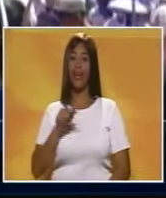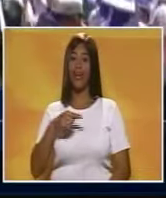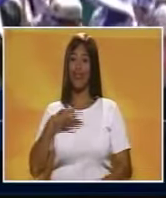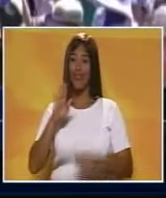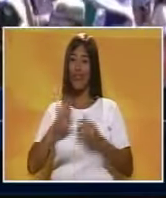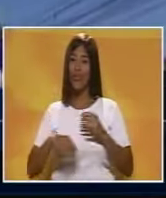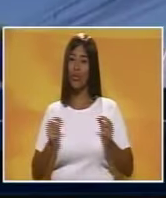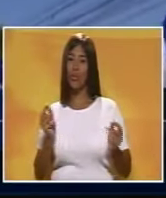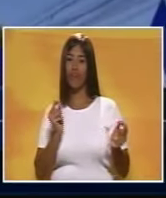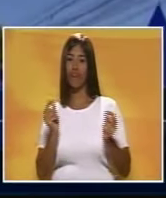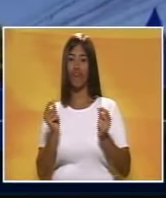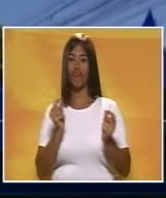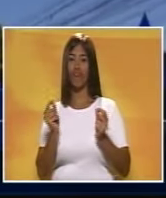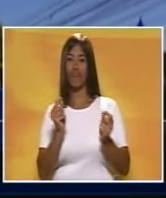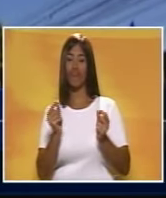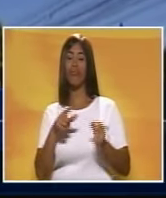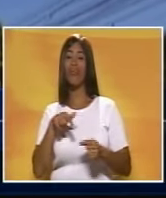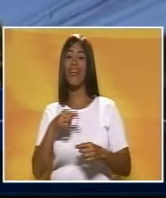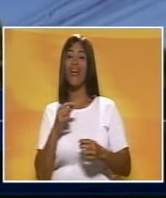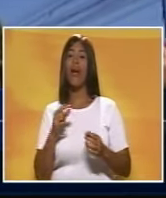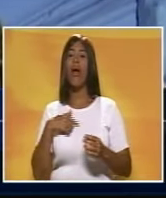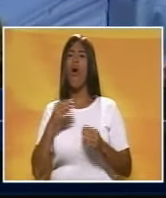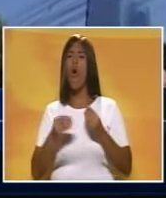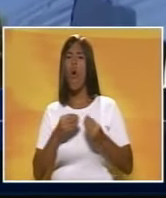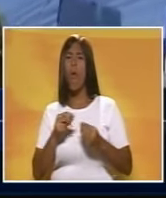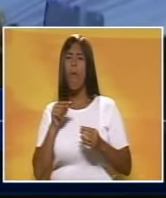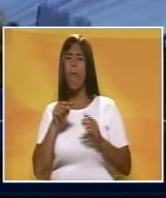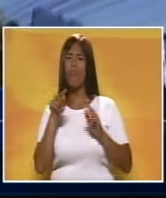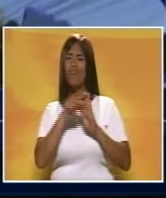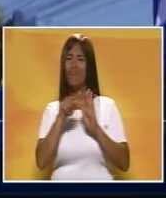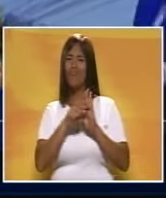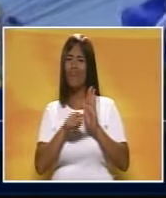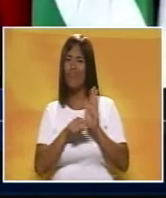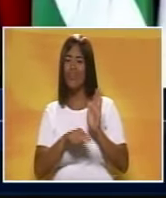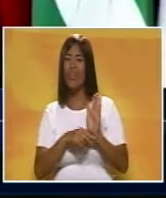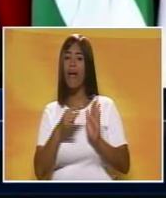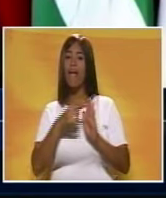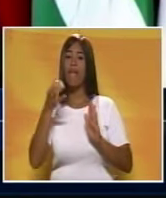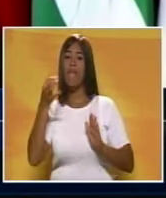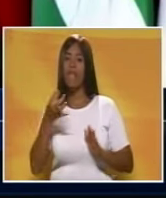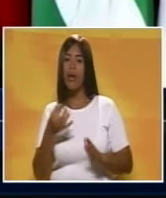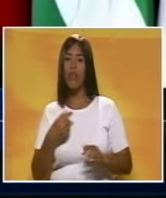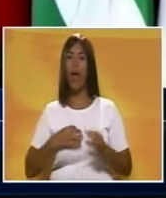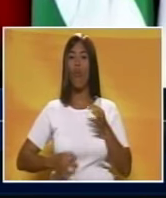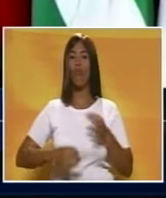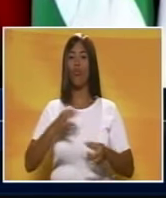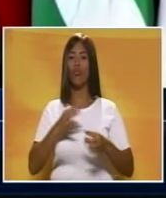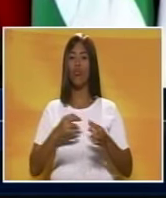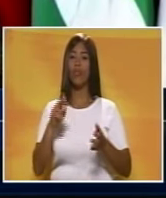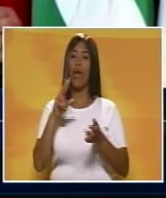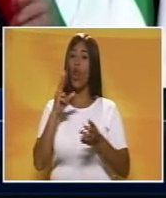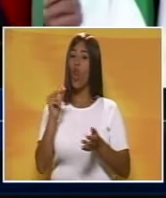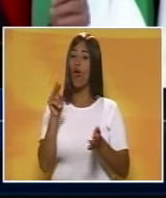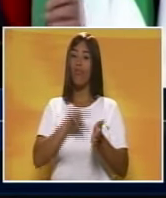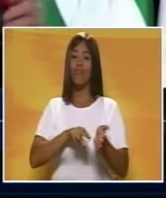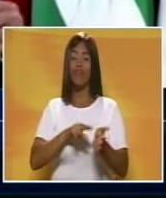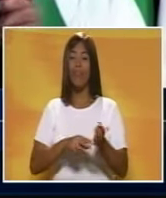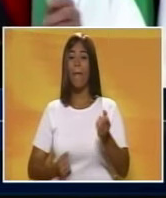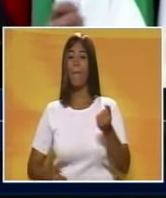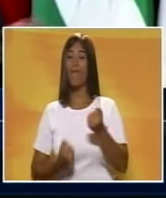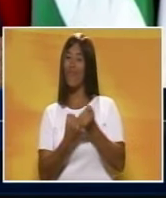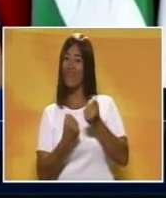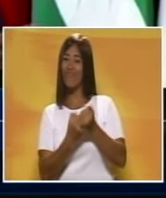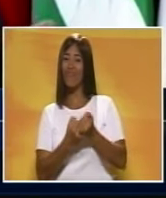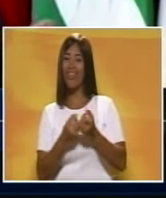partes discutieron propuestas sobre los puntos de verdad, justicia, reparación y no repetición, y el de fortalecer la democracia y